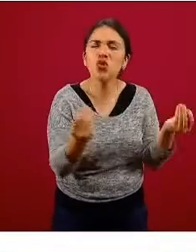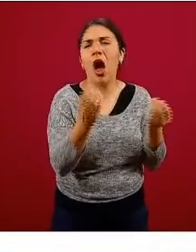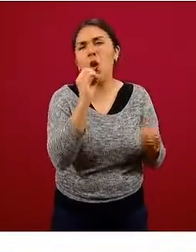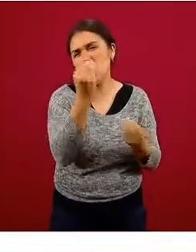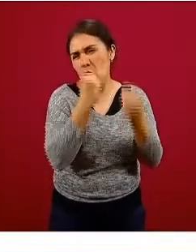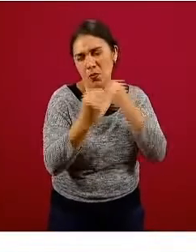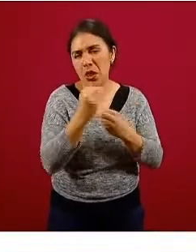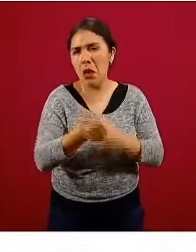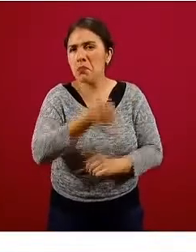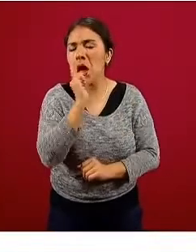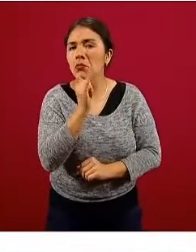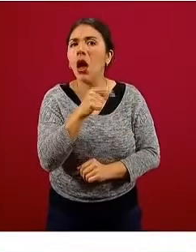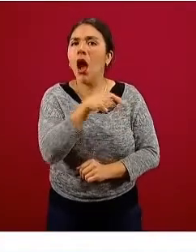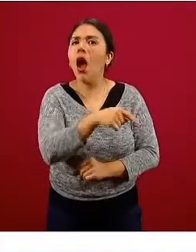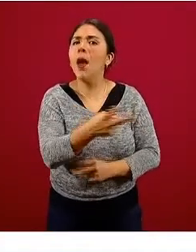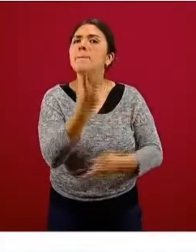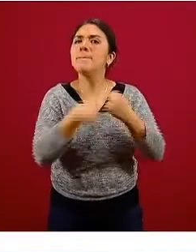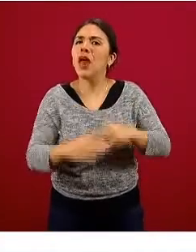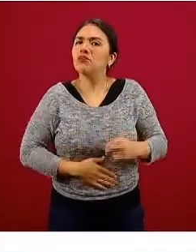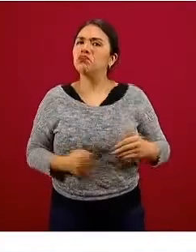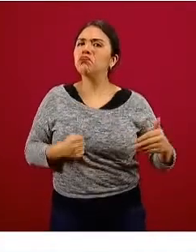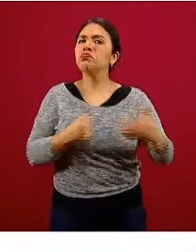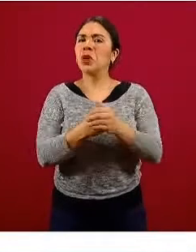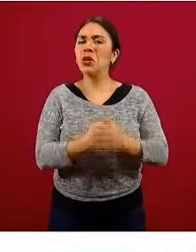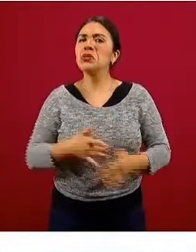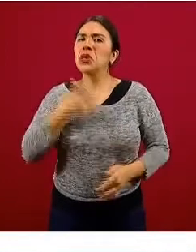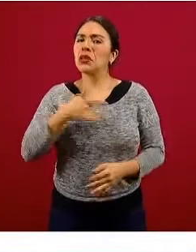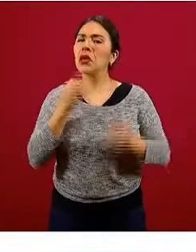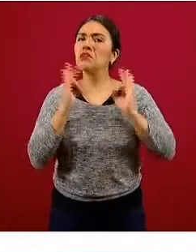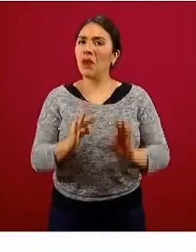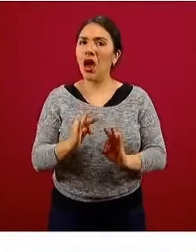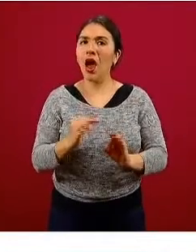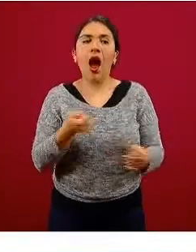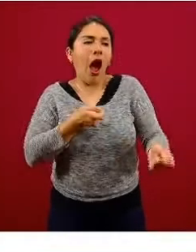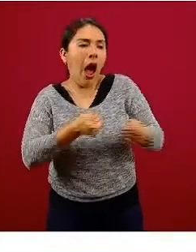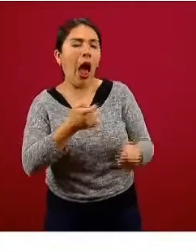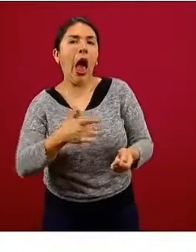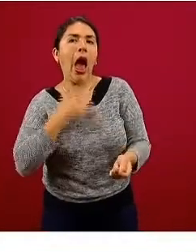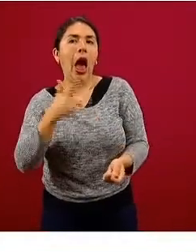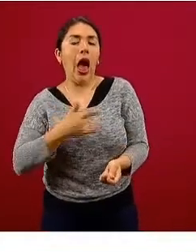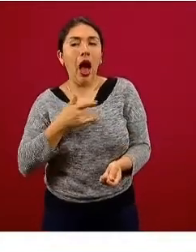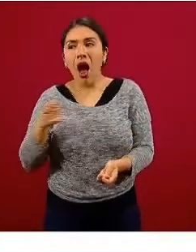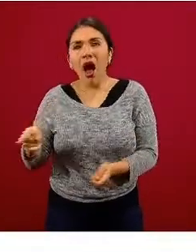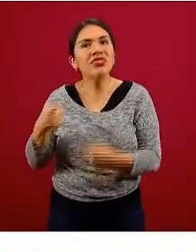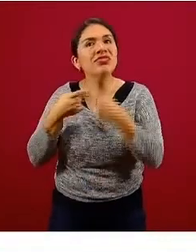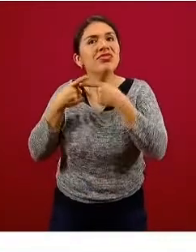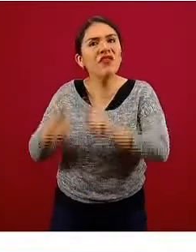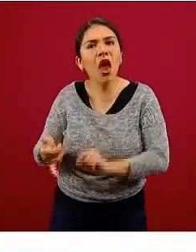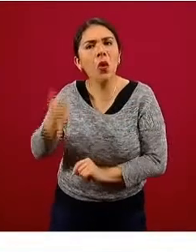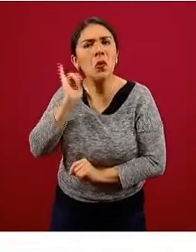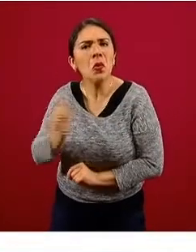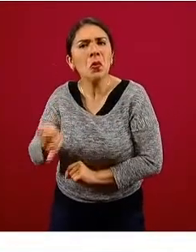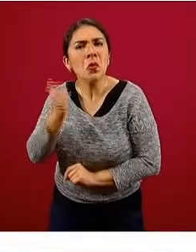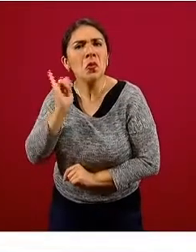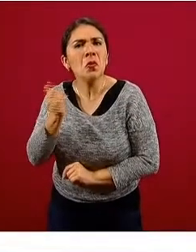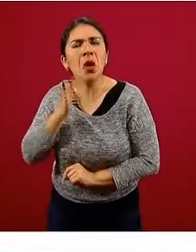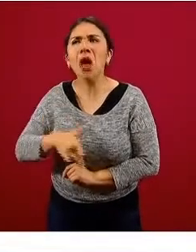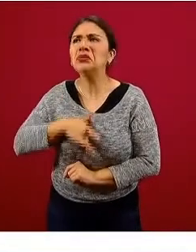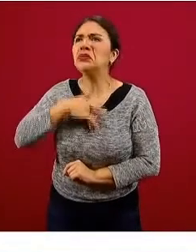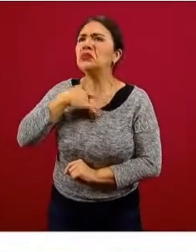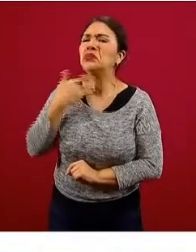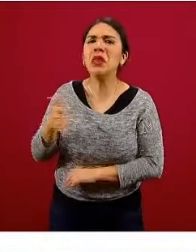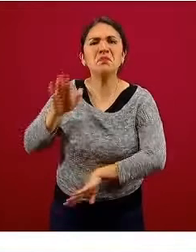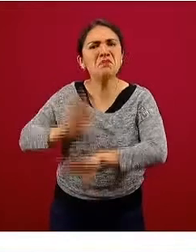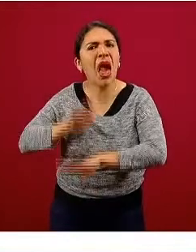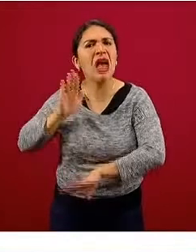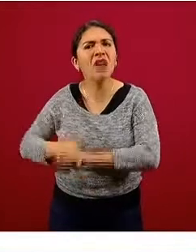alimentos líquidos, los sólidos sí producen saciedad y nos regulamos, los líquidos no. ¿Qué pasa? Que entonces